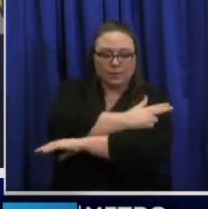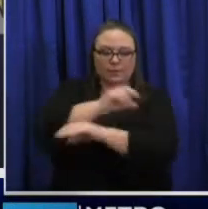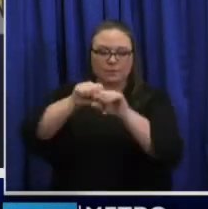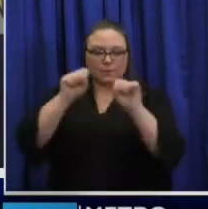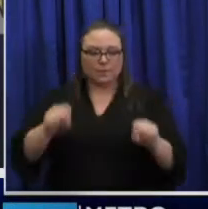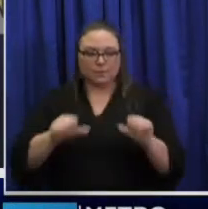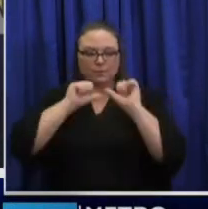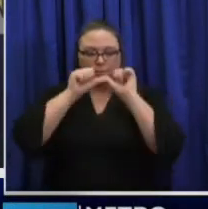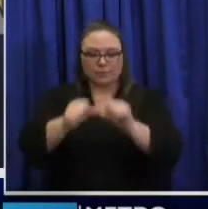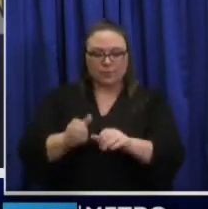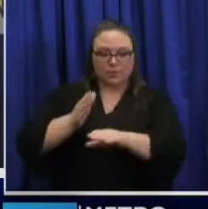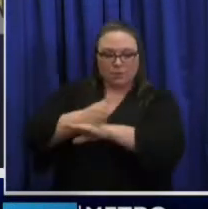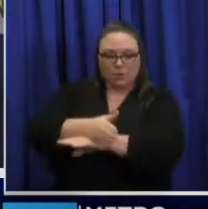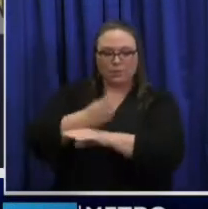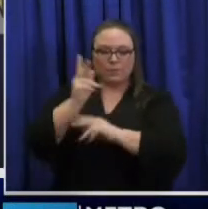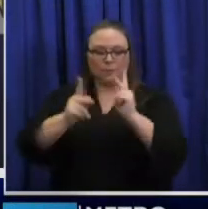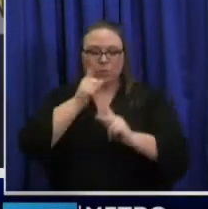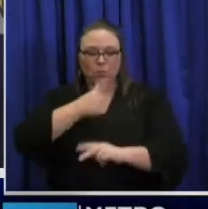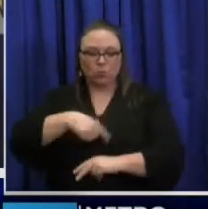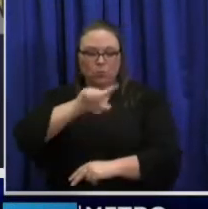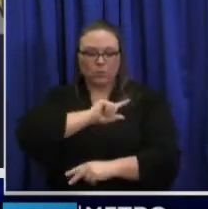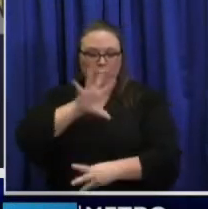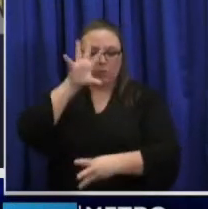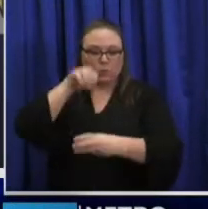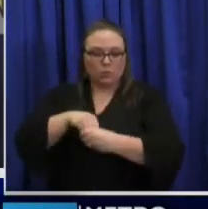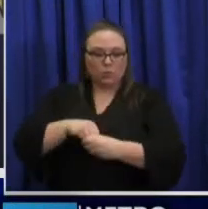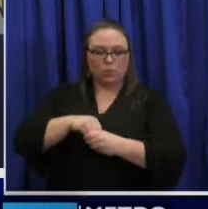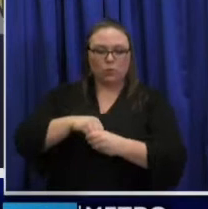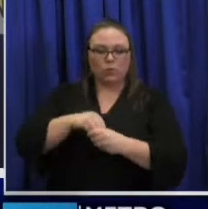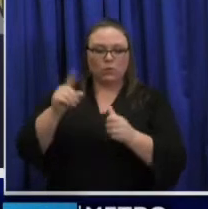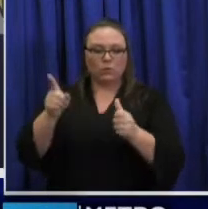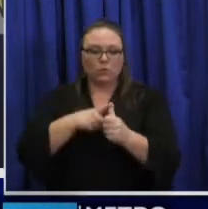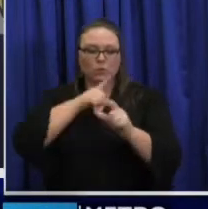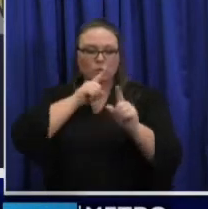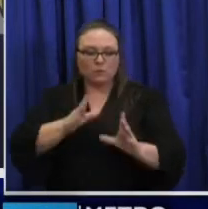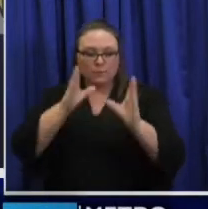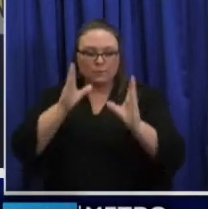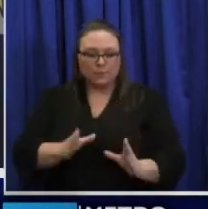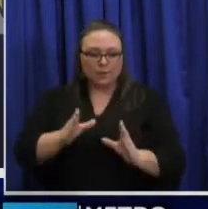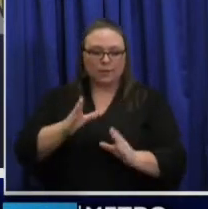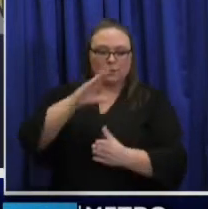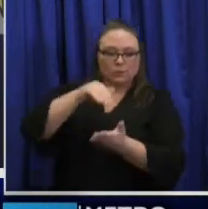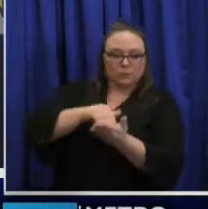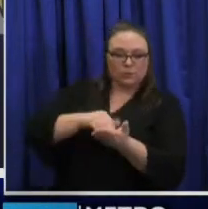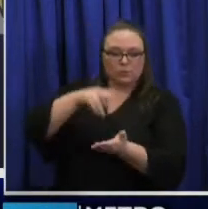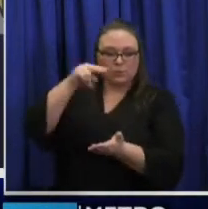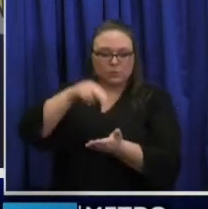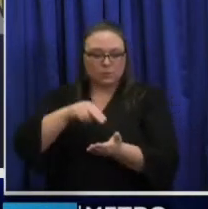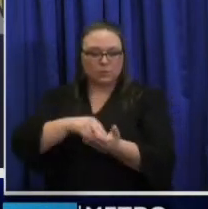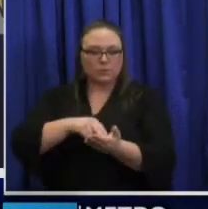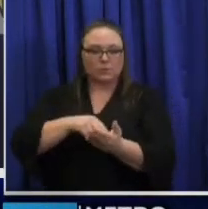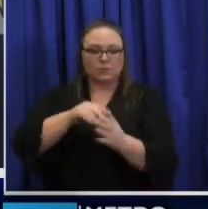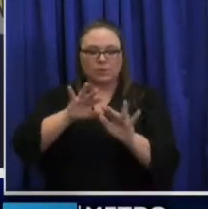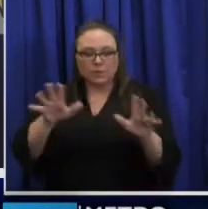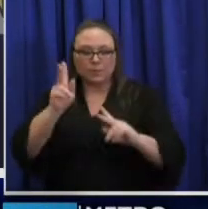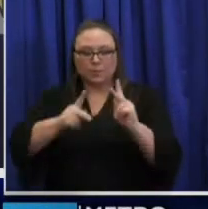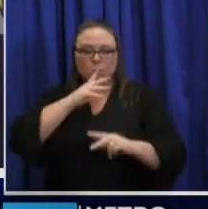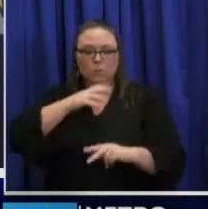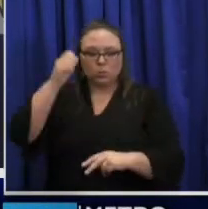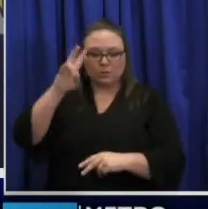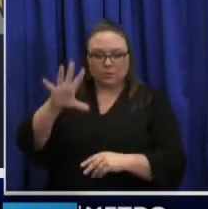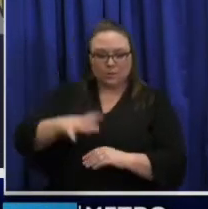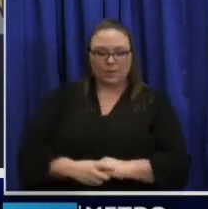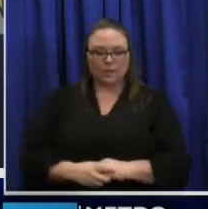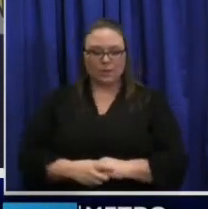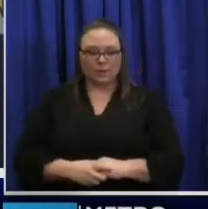ofreciendo vacunas con cita previa a los que se encuentran en la fase 1A1 y 1A2. Las personas